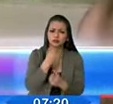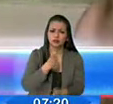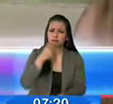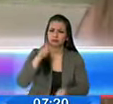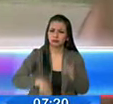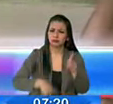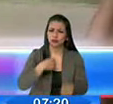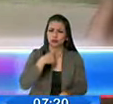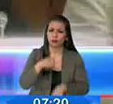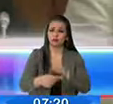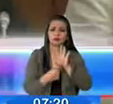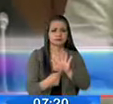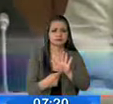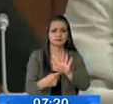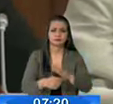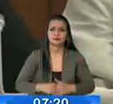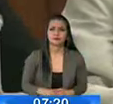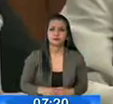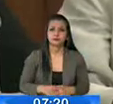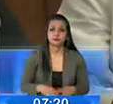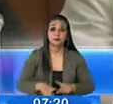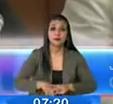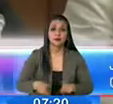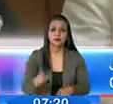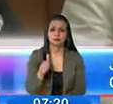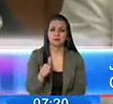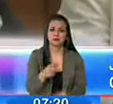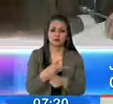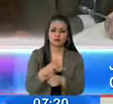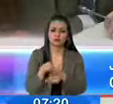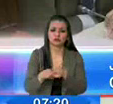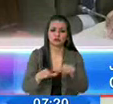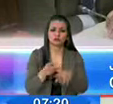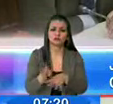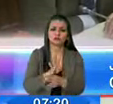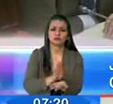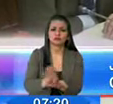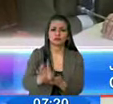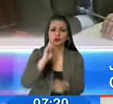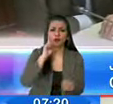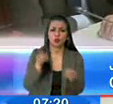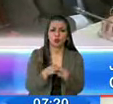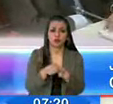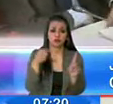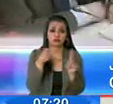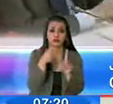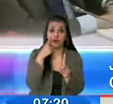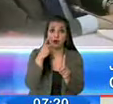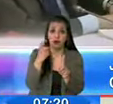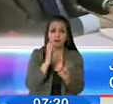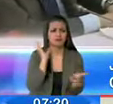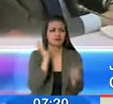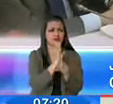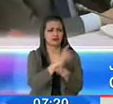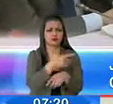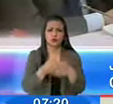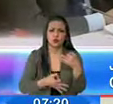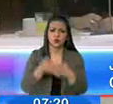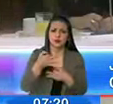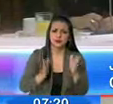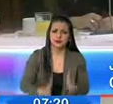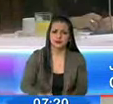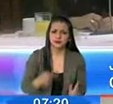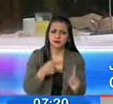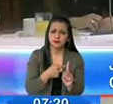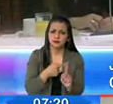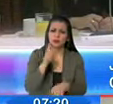un precedente nefasto. Cosa que rechazan los miembros del Consejo. Carlos Berman critica la decisión de la jueza, pues dice que la justicia no